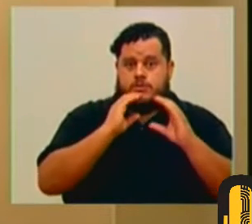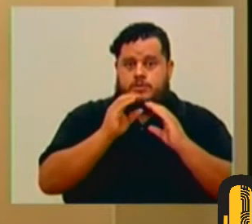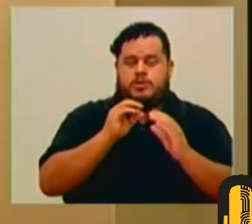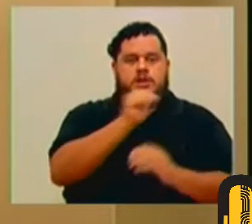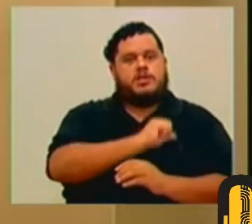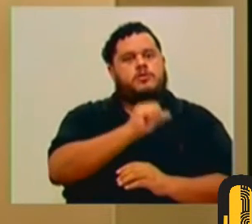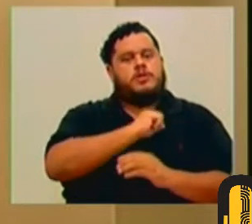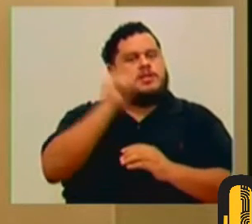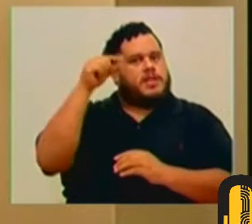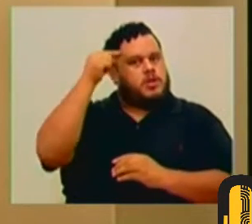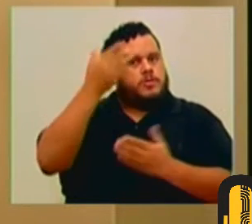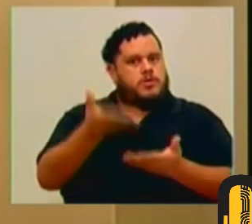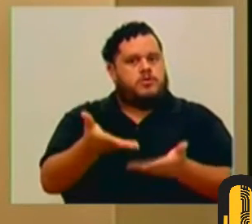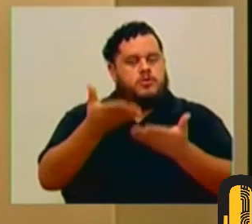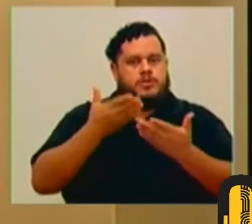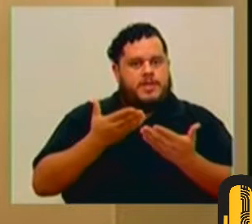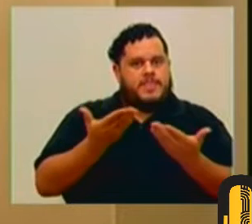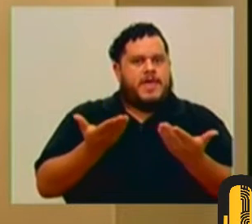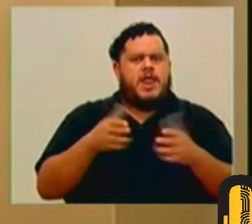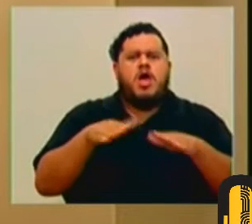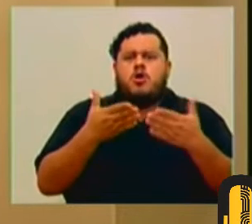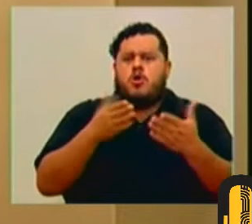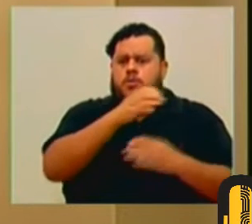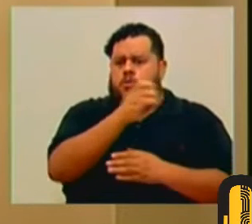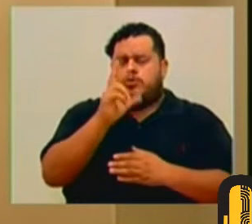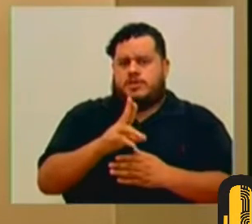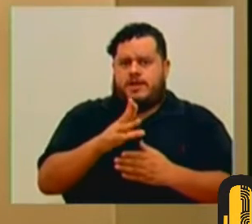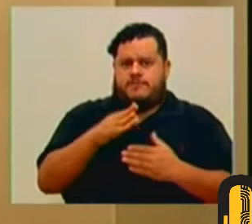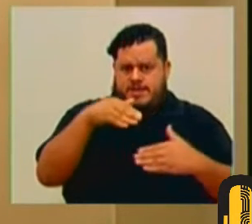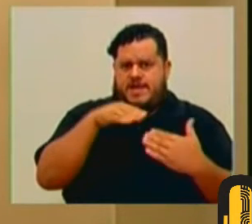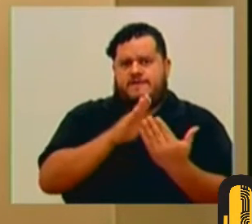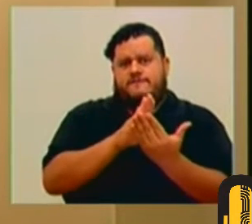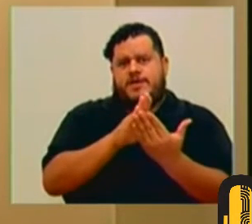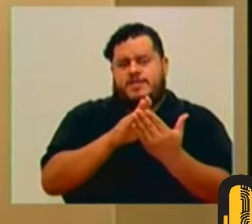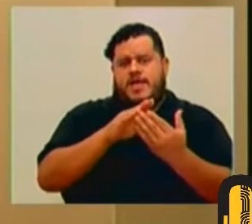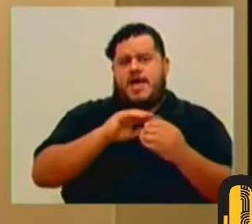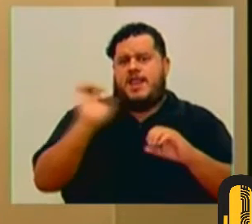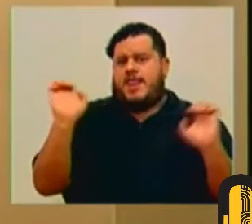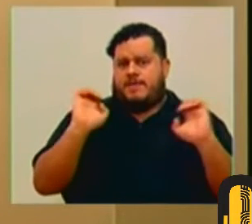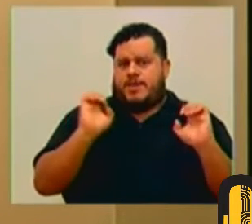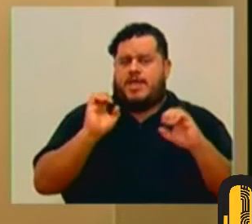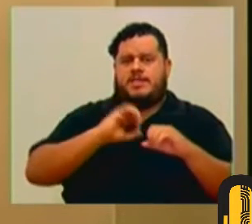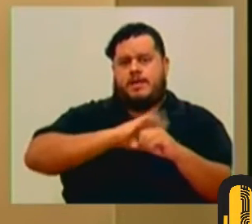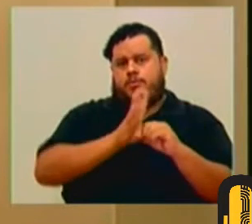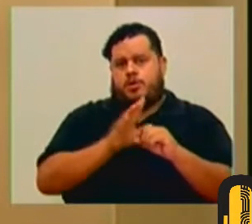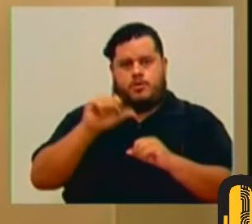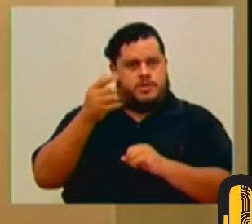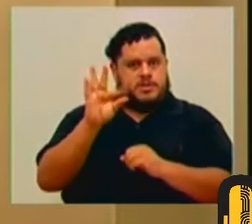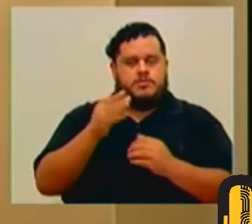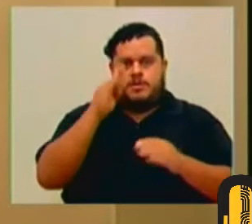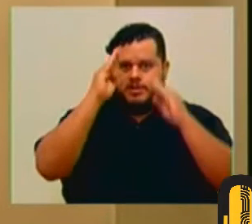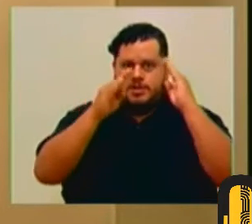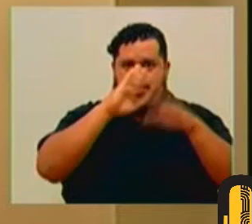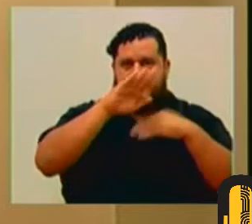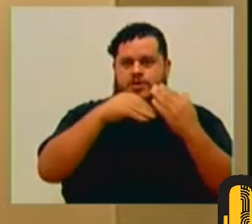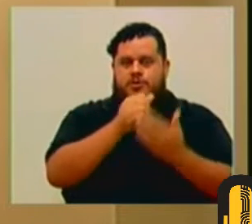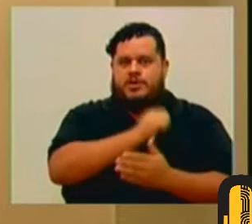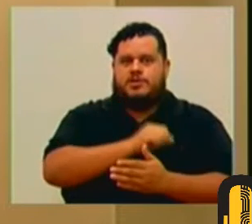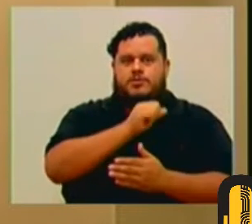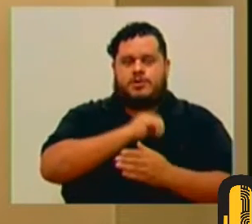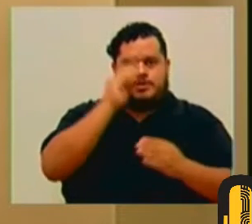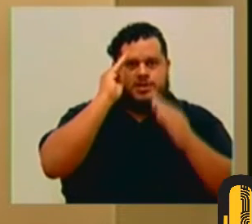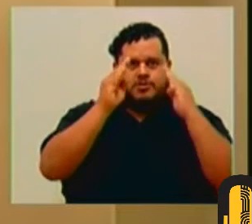darán el balance y actualización de cómo Costa Rica enfrenta la emergencia por el COVID-19. Saludamos a las autoridades que nos acompañan